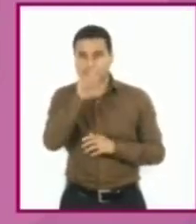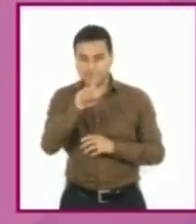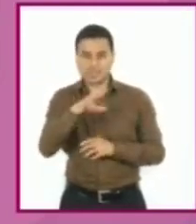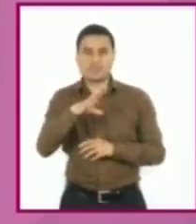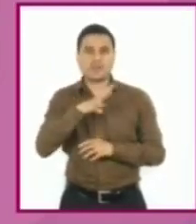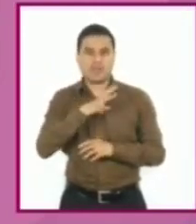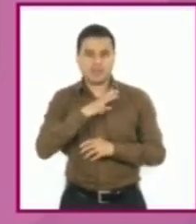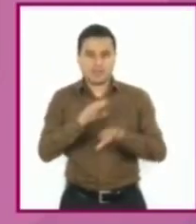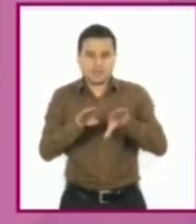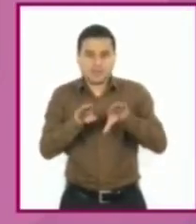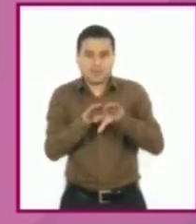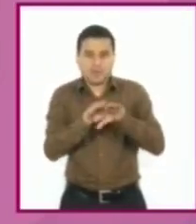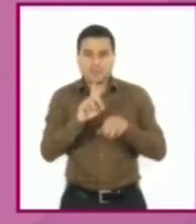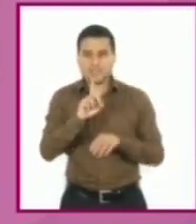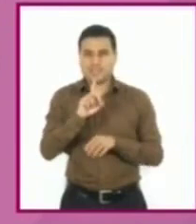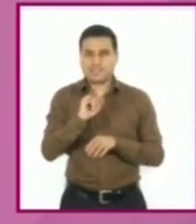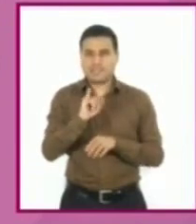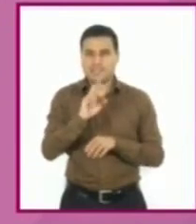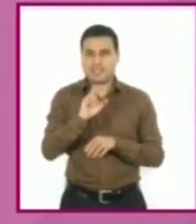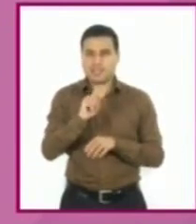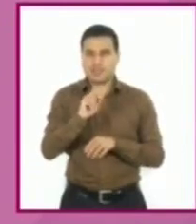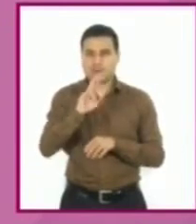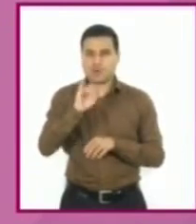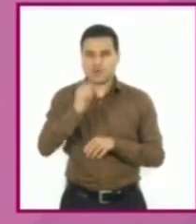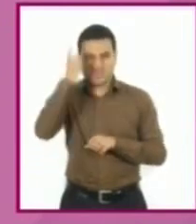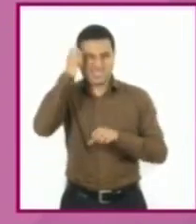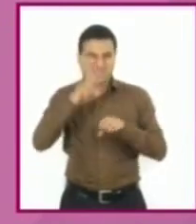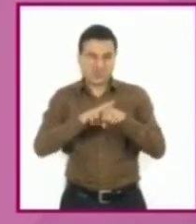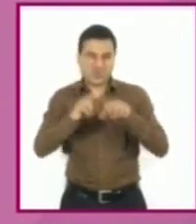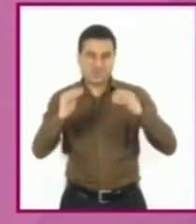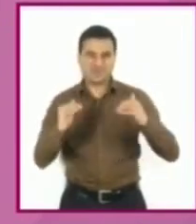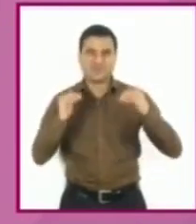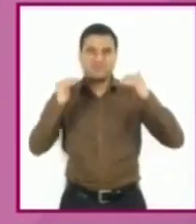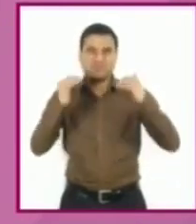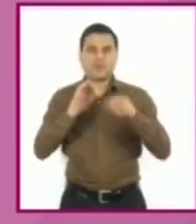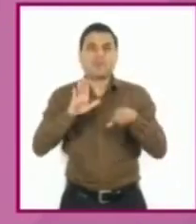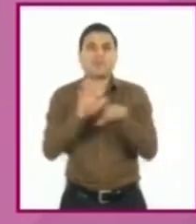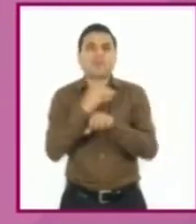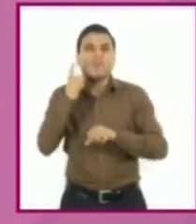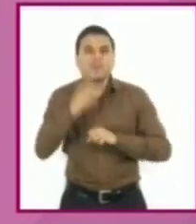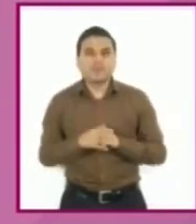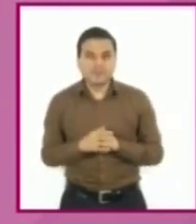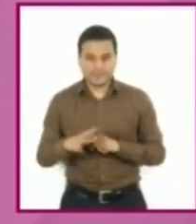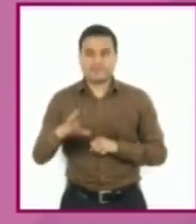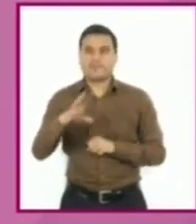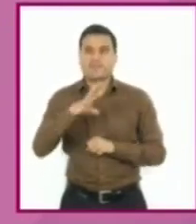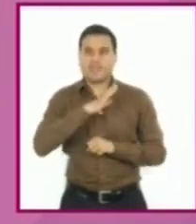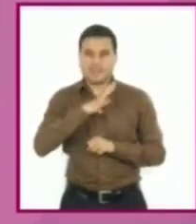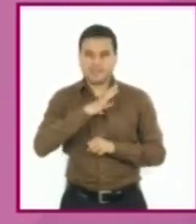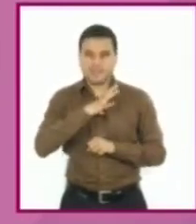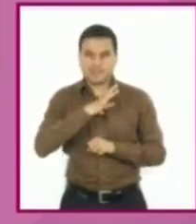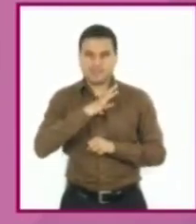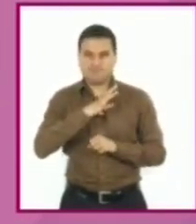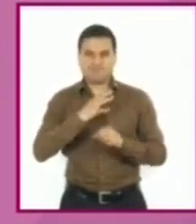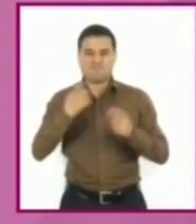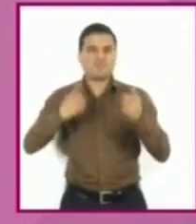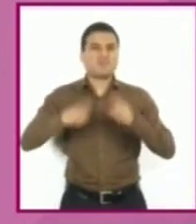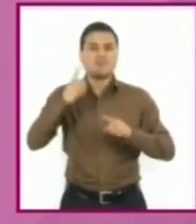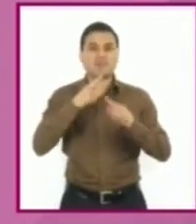directorio, llamado así porque el poder ejecutivo quedó en manos de 5 directores. En noviembre